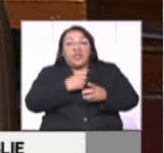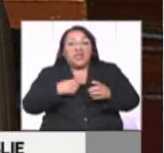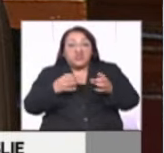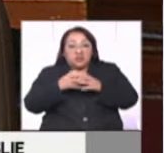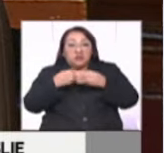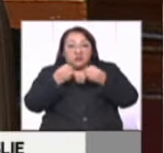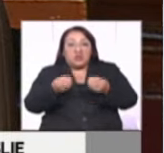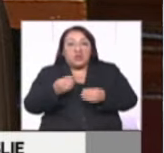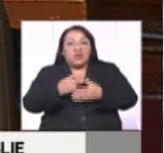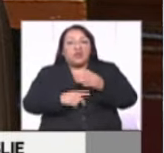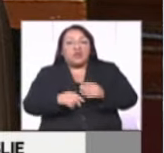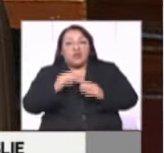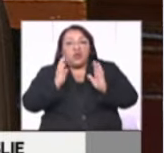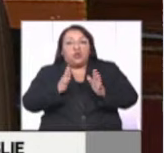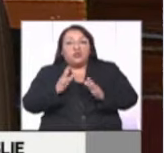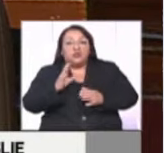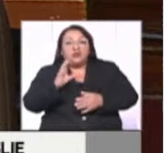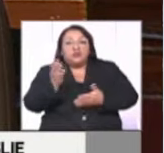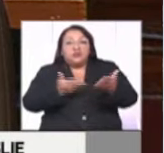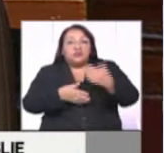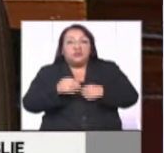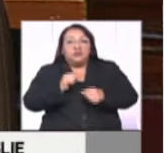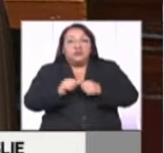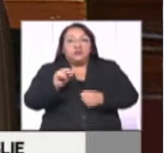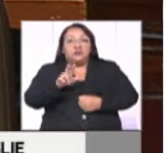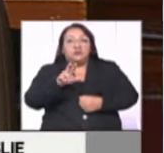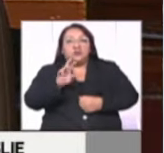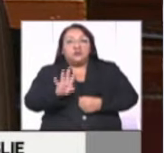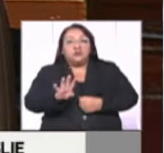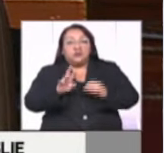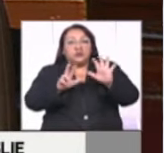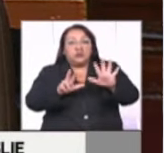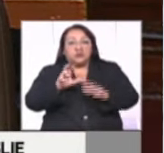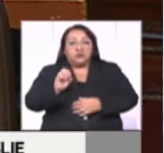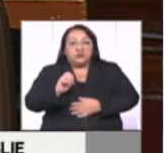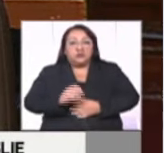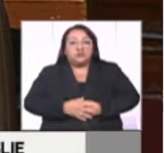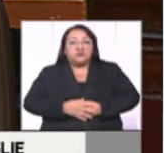advierte que la orden de servicio número